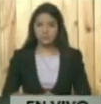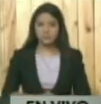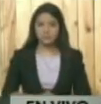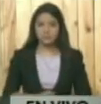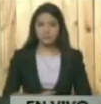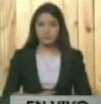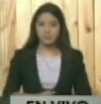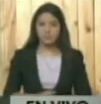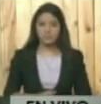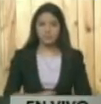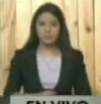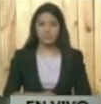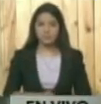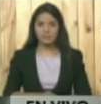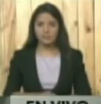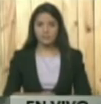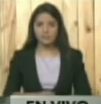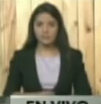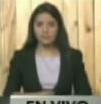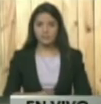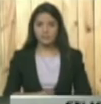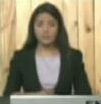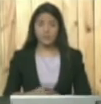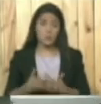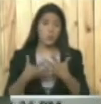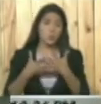y concentración de